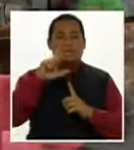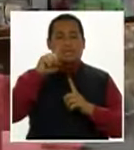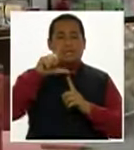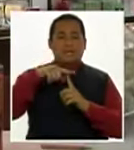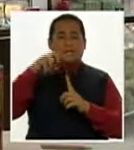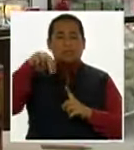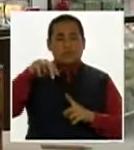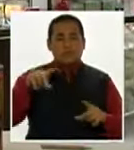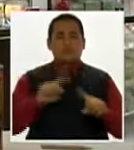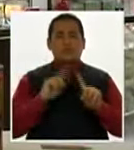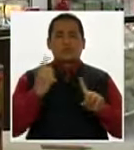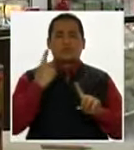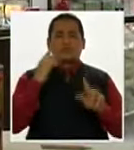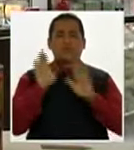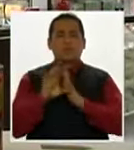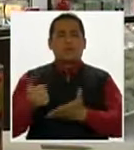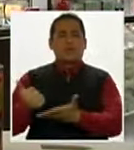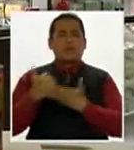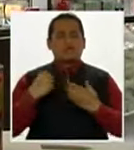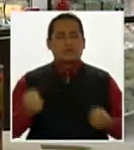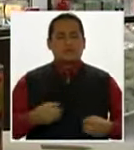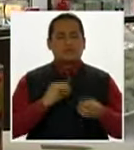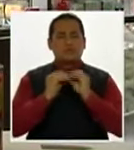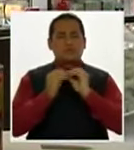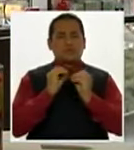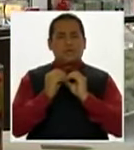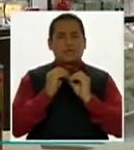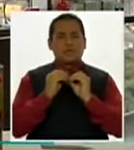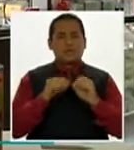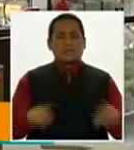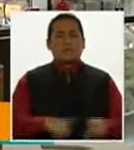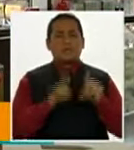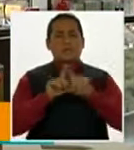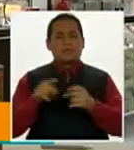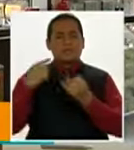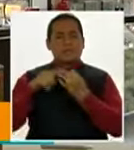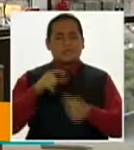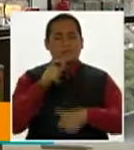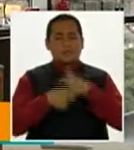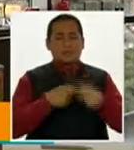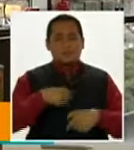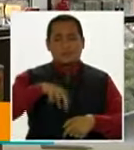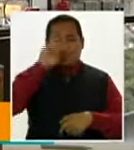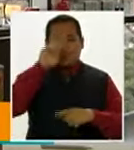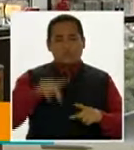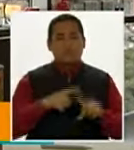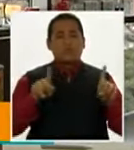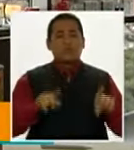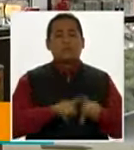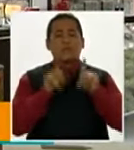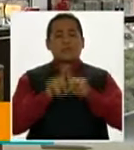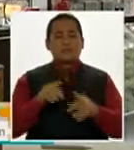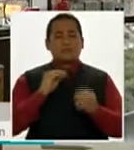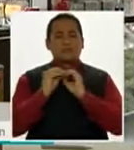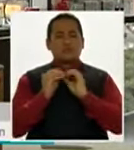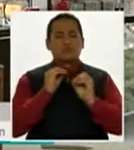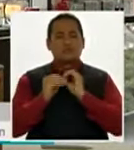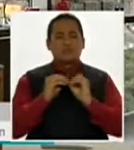La Teletón no solamente permite rehabilitar a varios peruanos, a muchos peruanos, sino